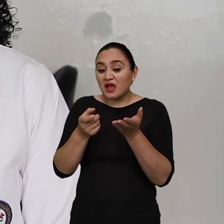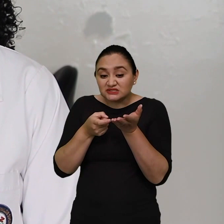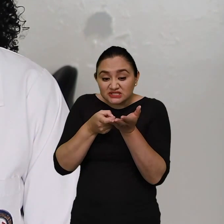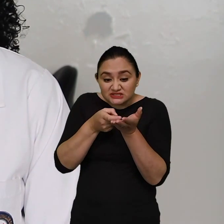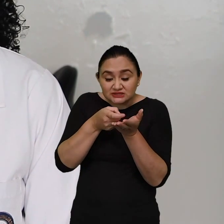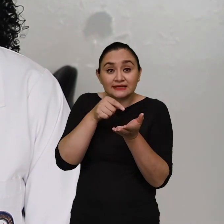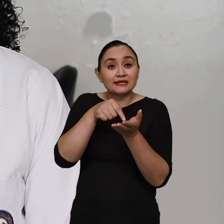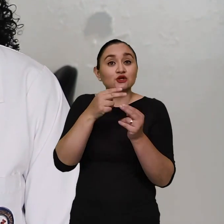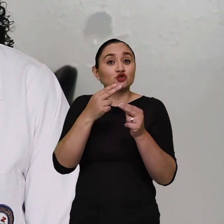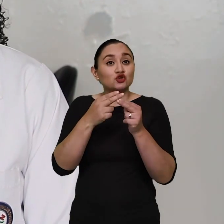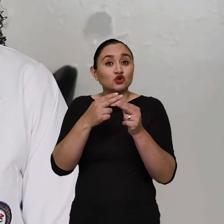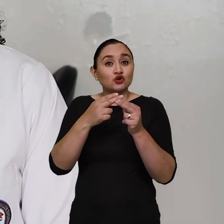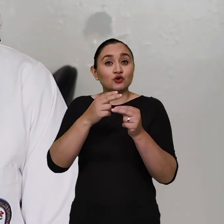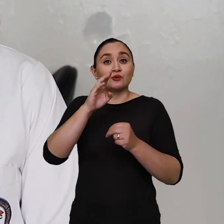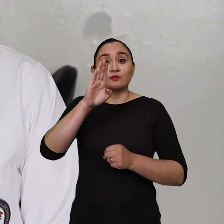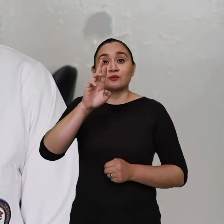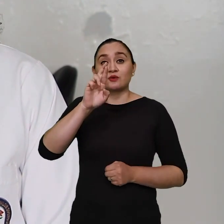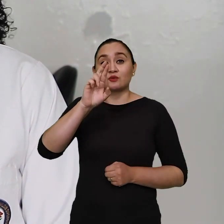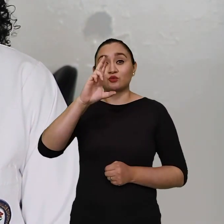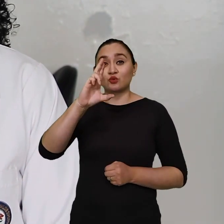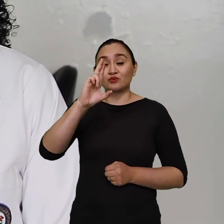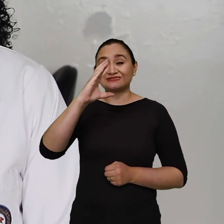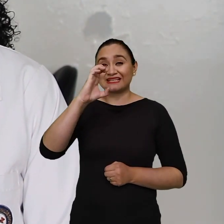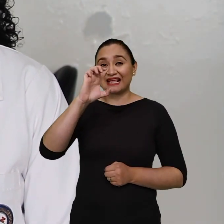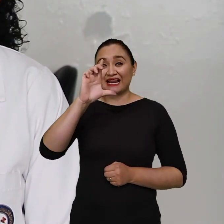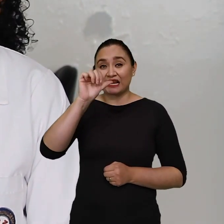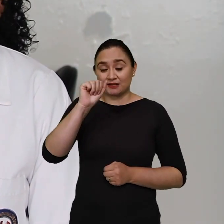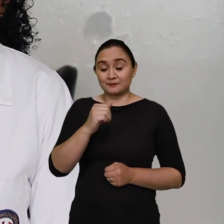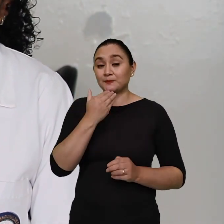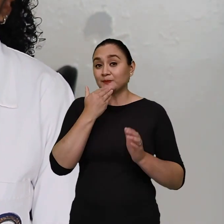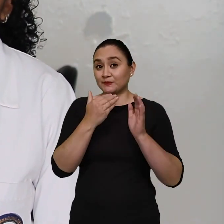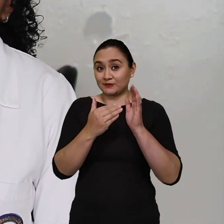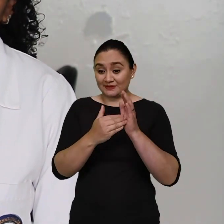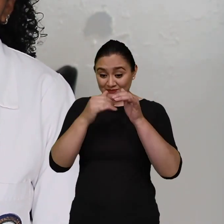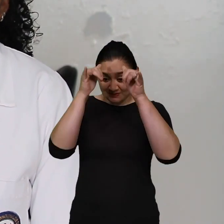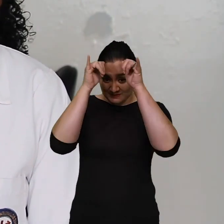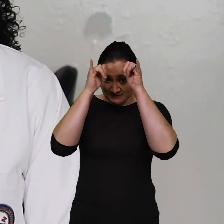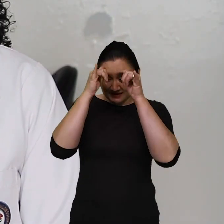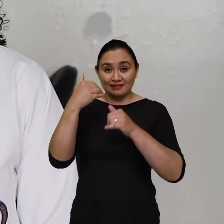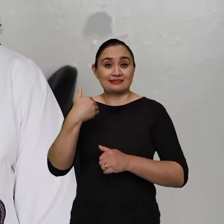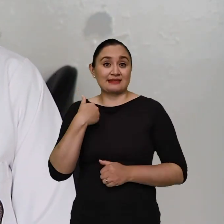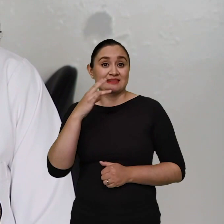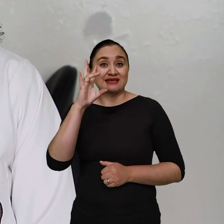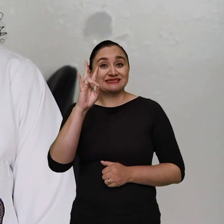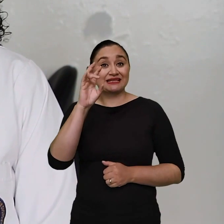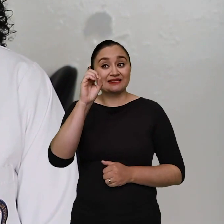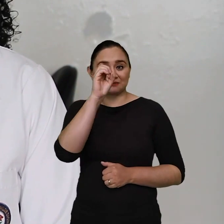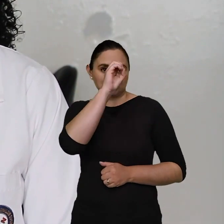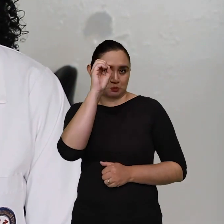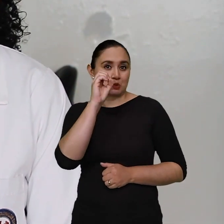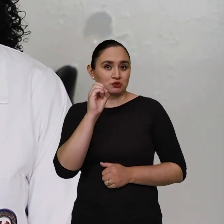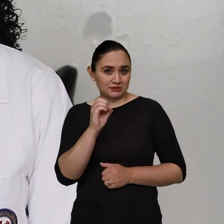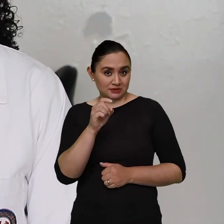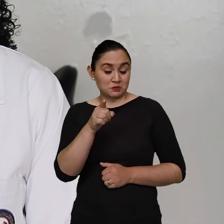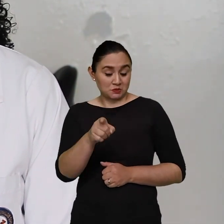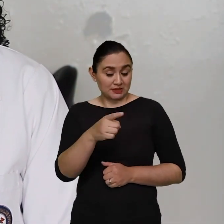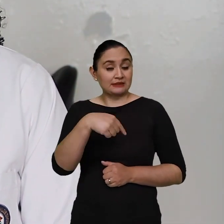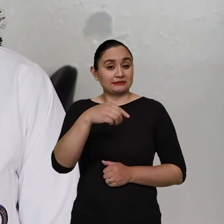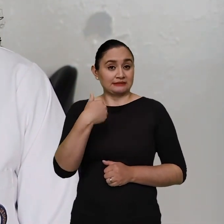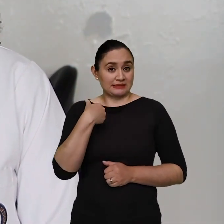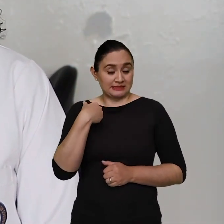llaman brucela. Hay varias investigaciones que indican que el 70% de las vacas secretan la bacteria en la leche. De